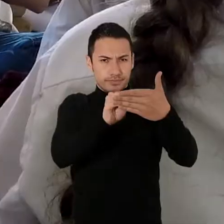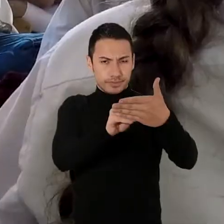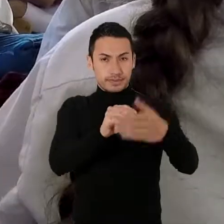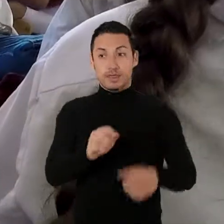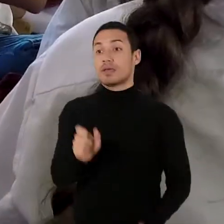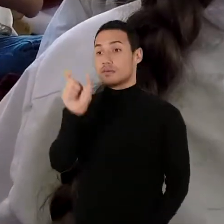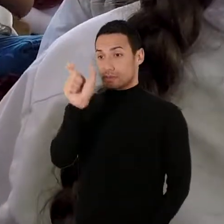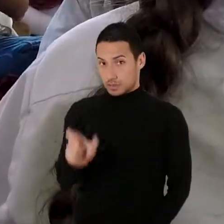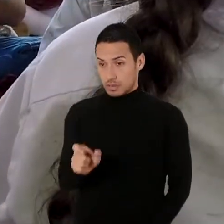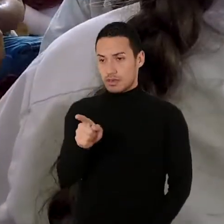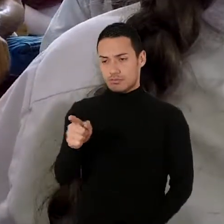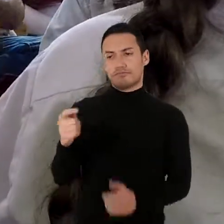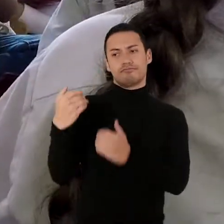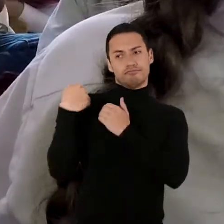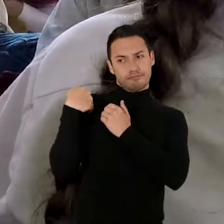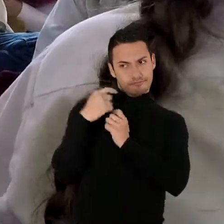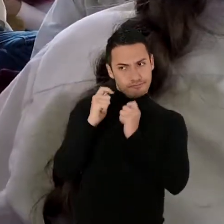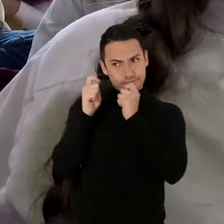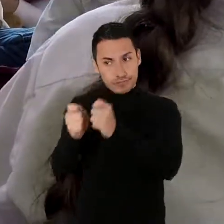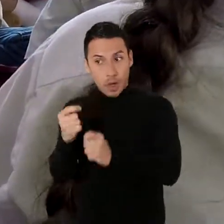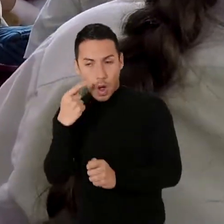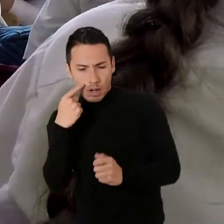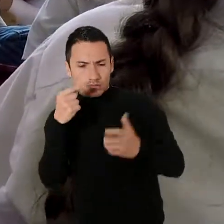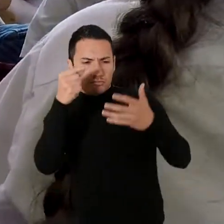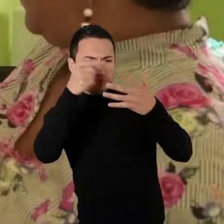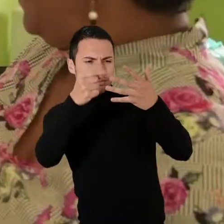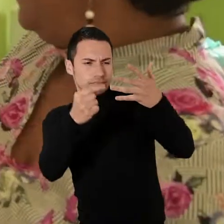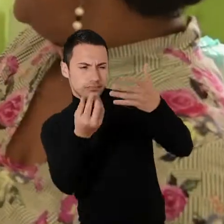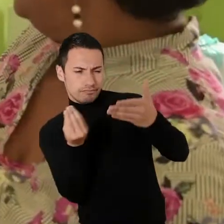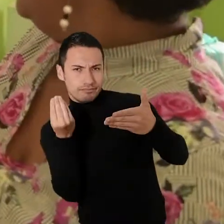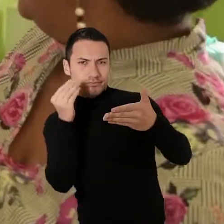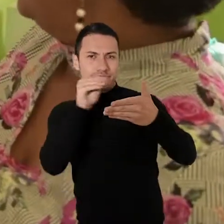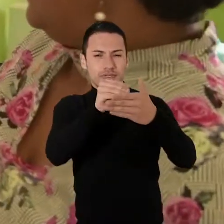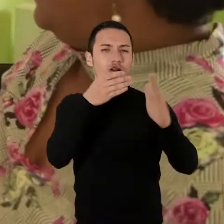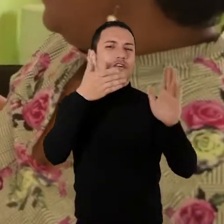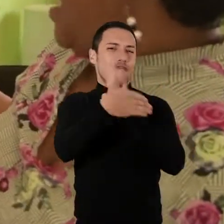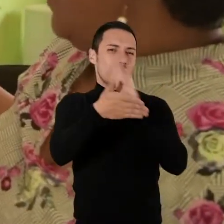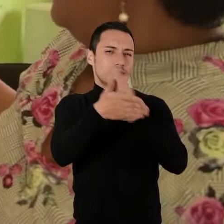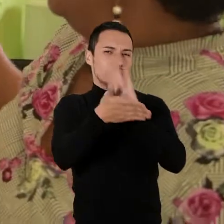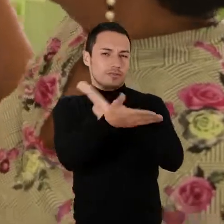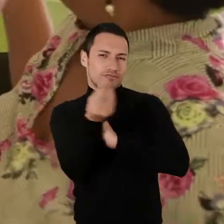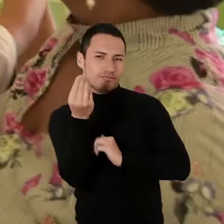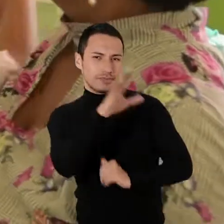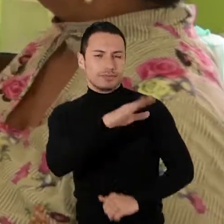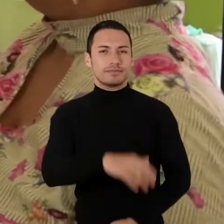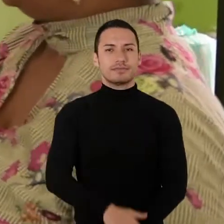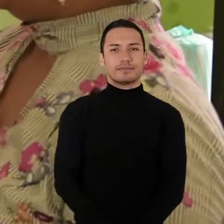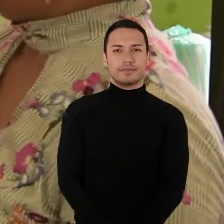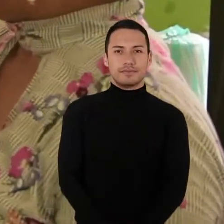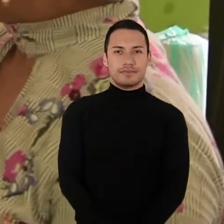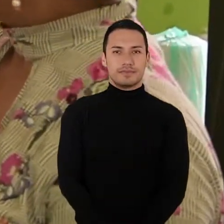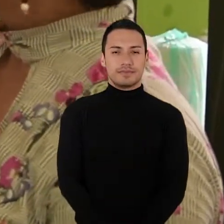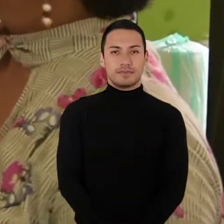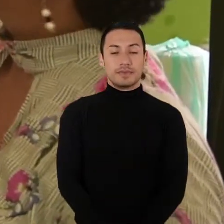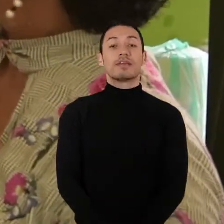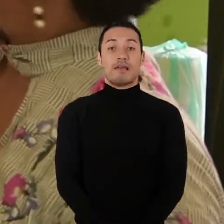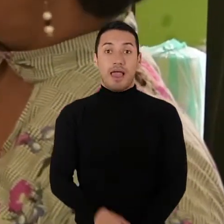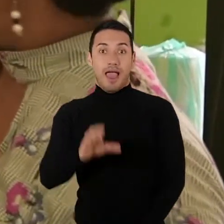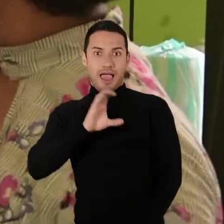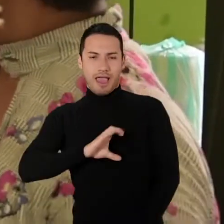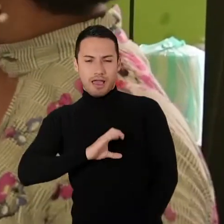esa información se suministra en el CIMAR. Tenemos una persona encargada de subir la